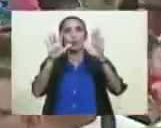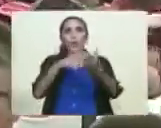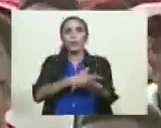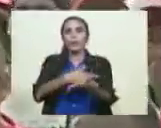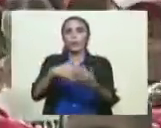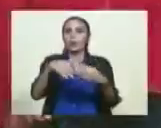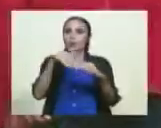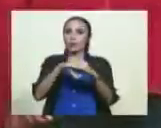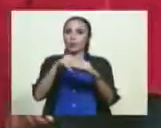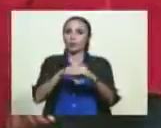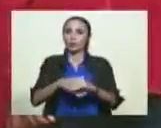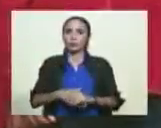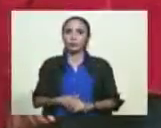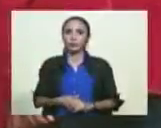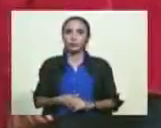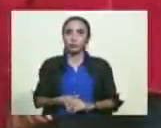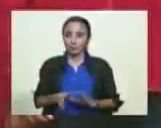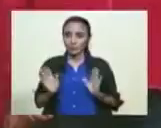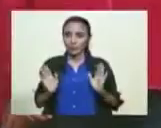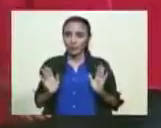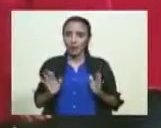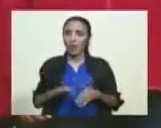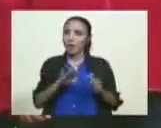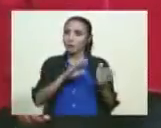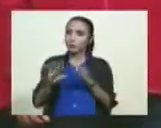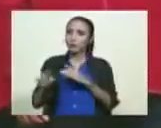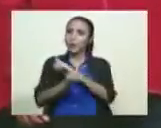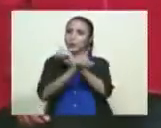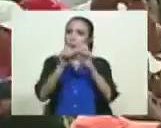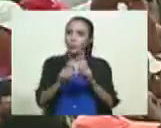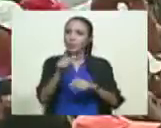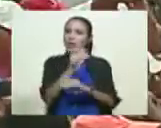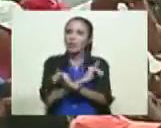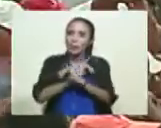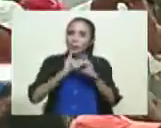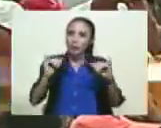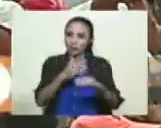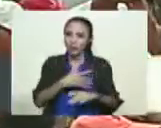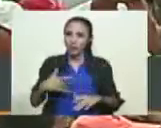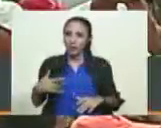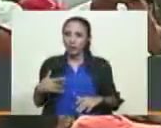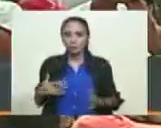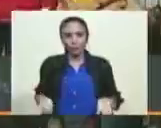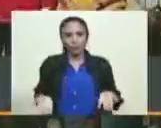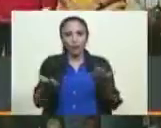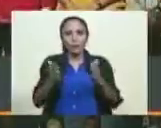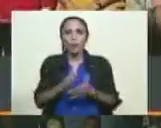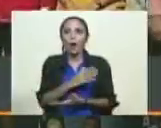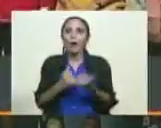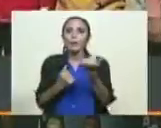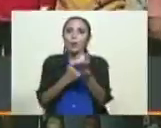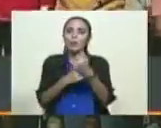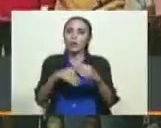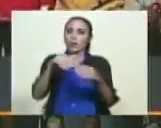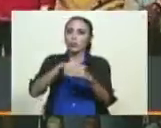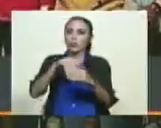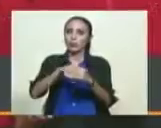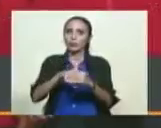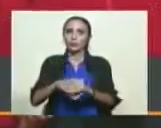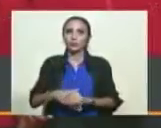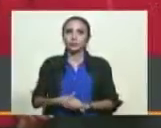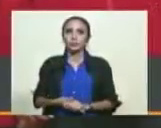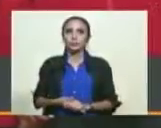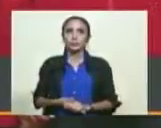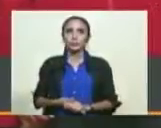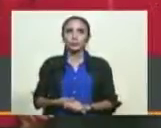¿Ustedes quieren independencia y soberanía en Venezuela? 10 millones de votos.